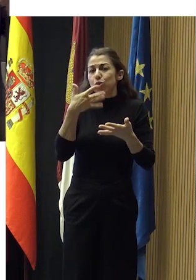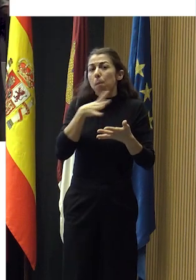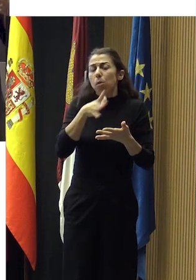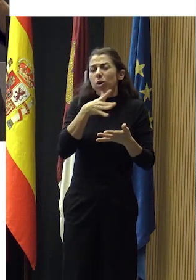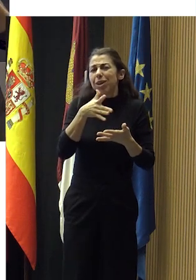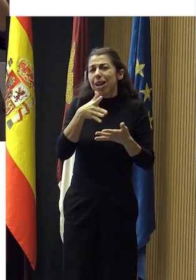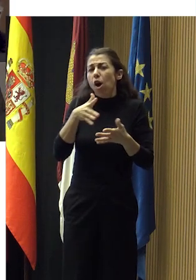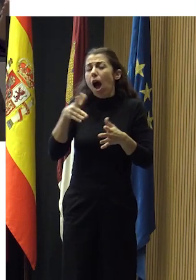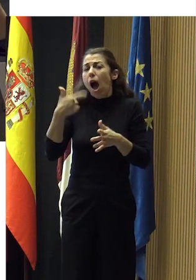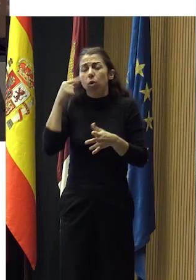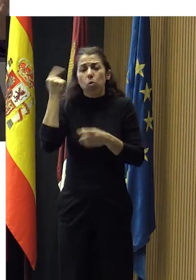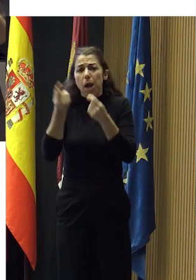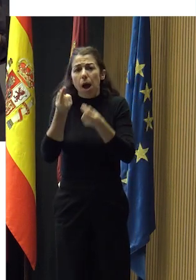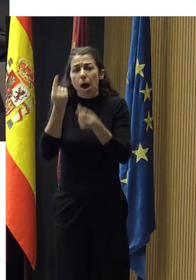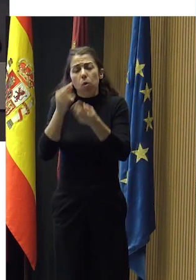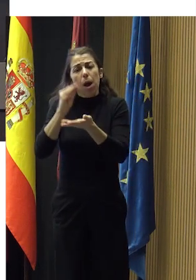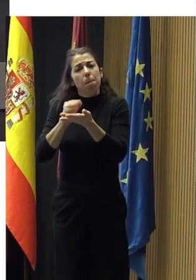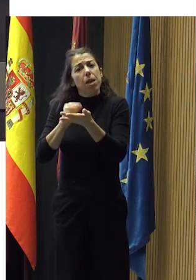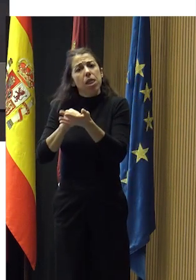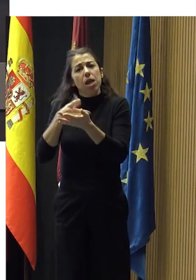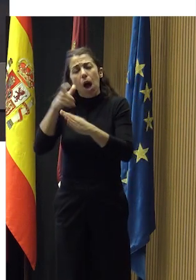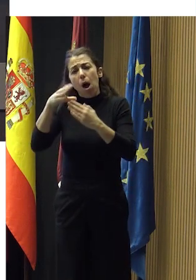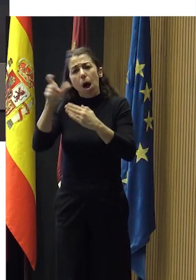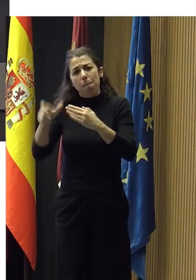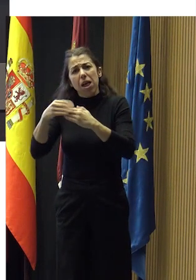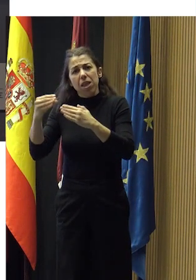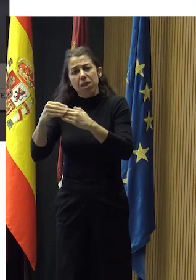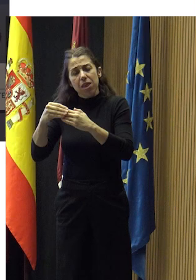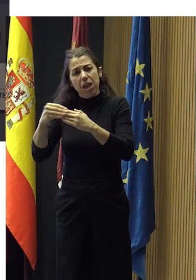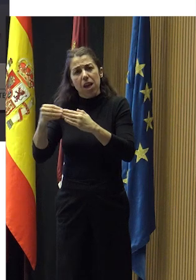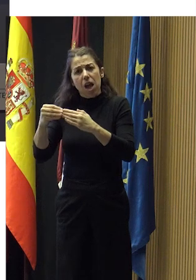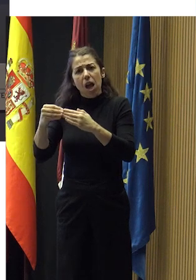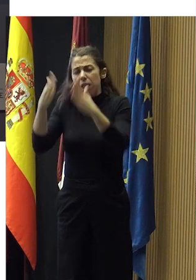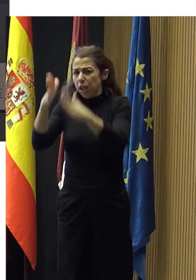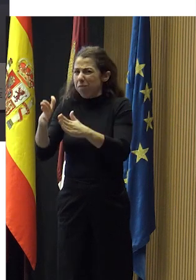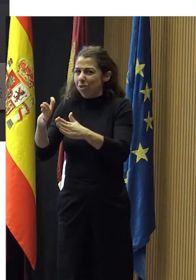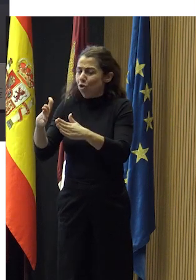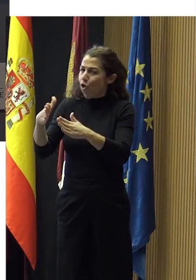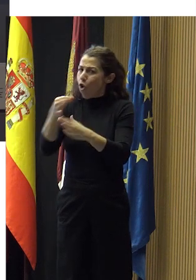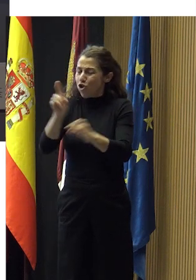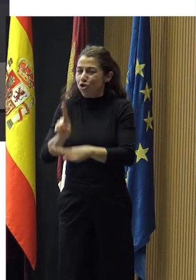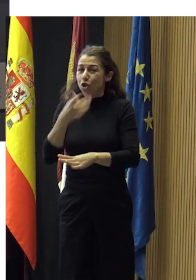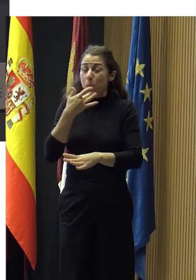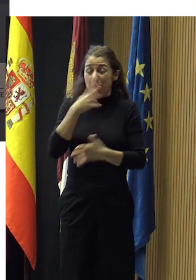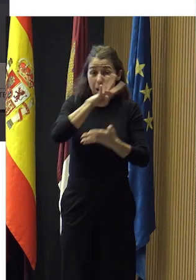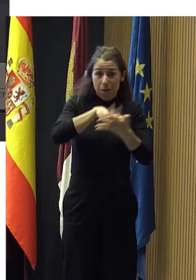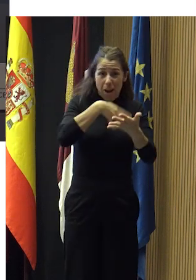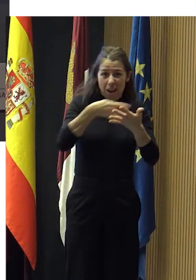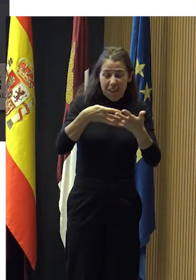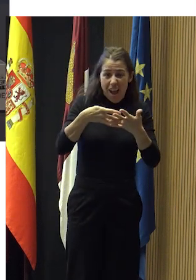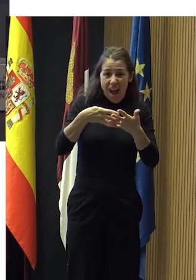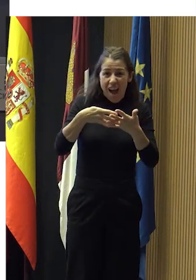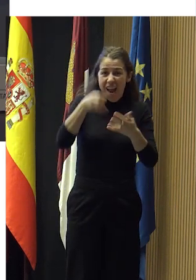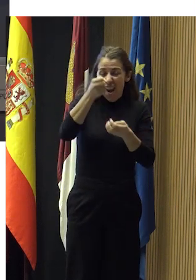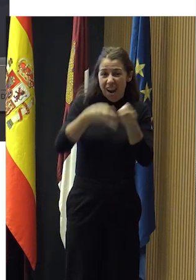qué los pacientes a veces no se les trata adecuadamente. Y eso es cierto, que las agendas son apretadas, que hay enormes listas de espera, que hay